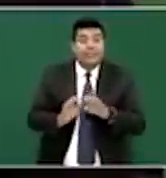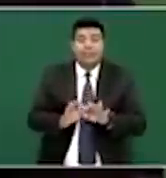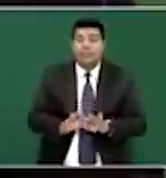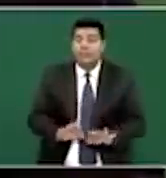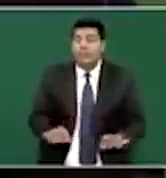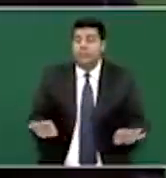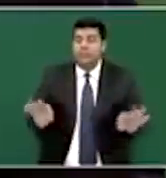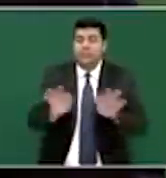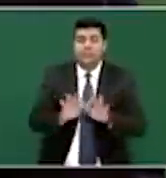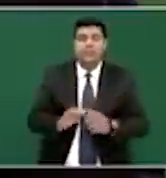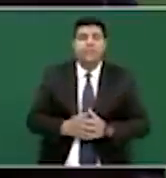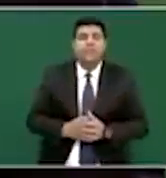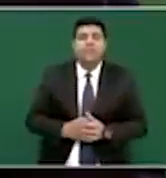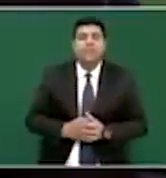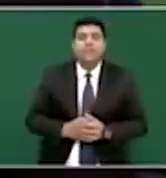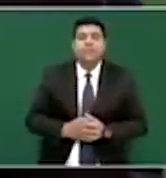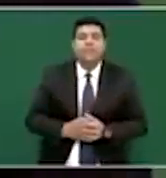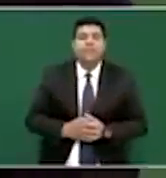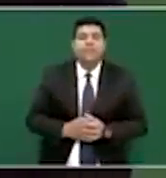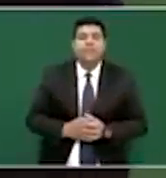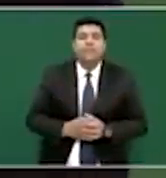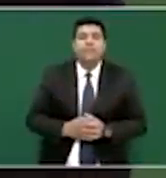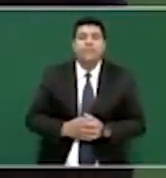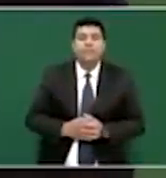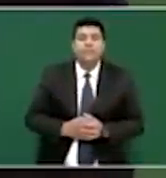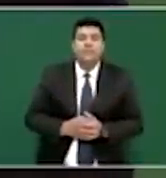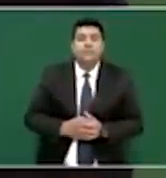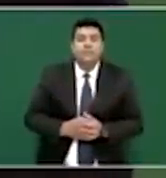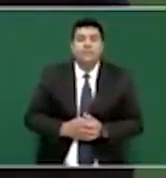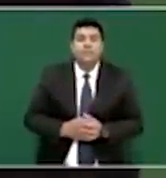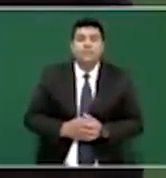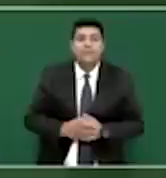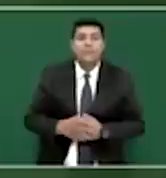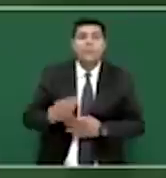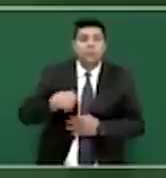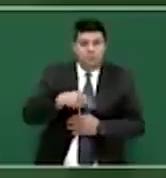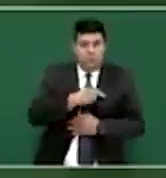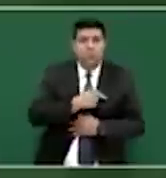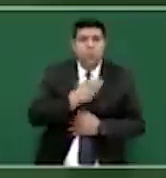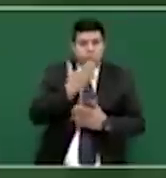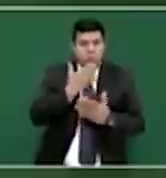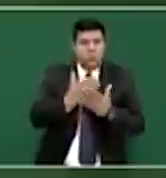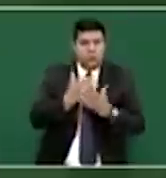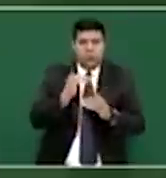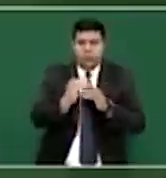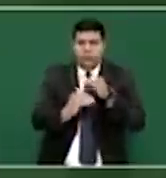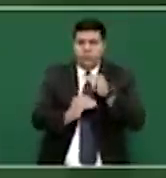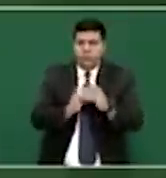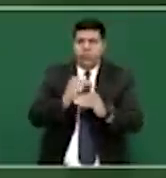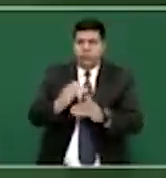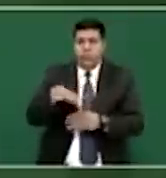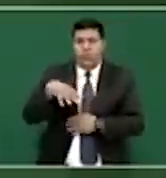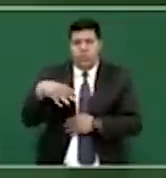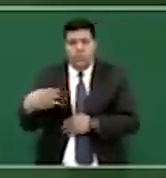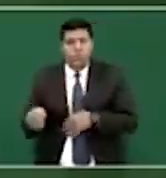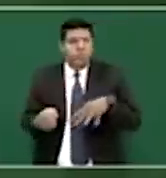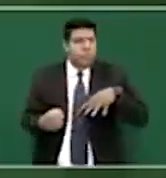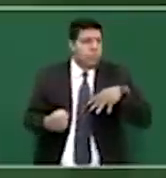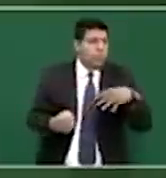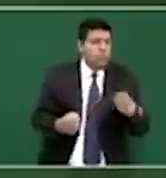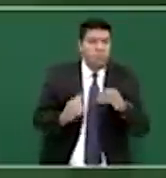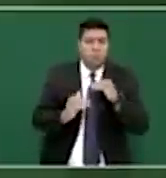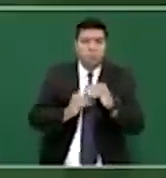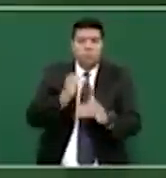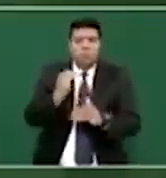importante, el que estemos sumando esfuerzos, que no